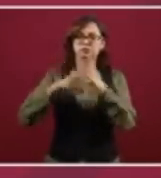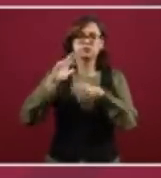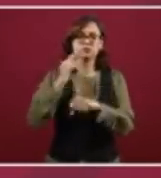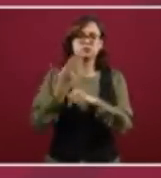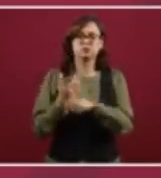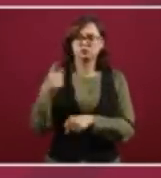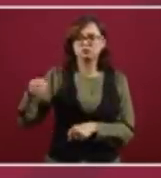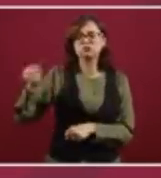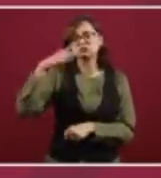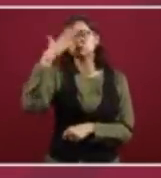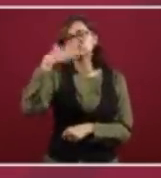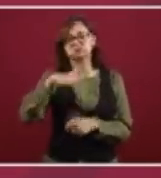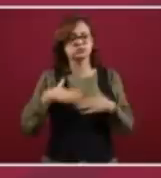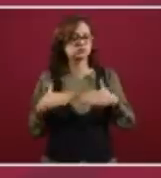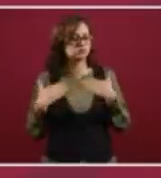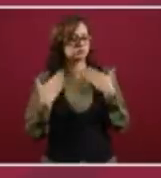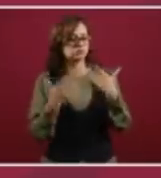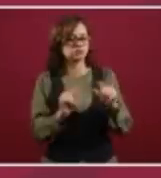México.